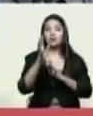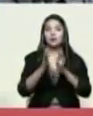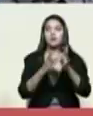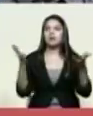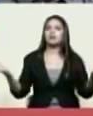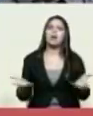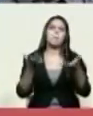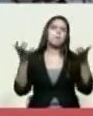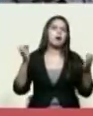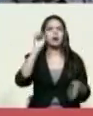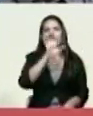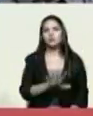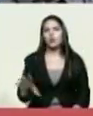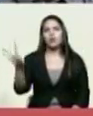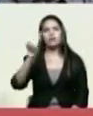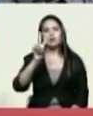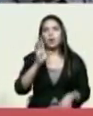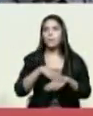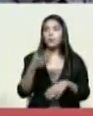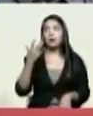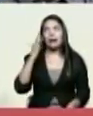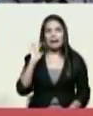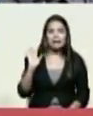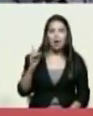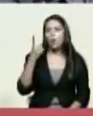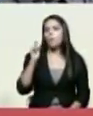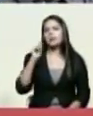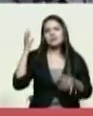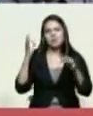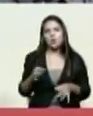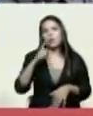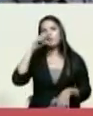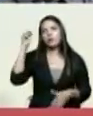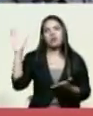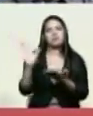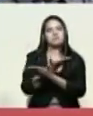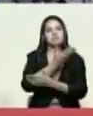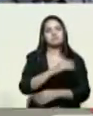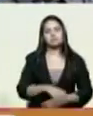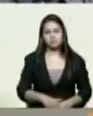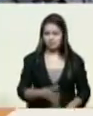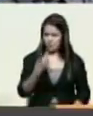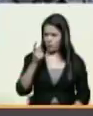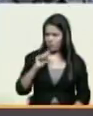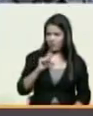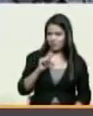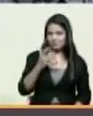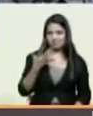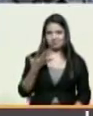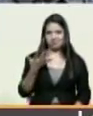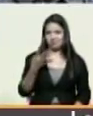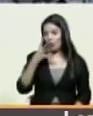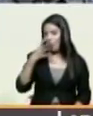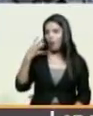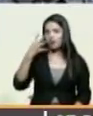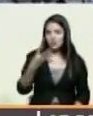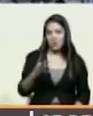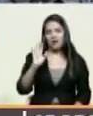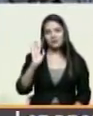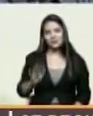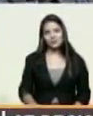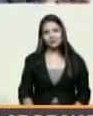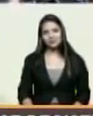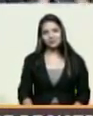quemaran a Venezuela. Porque pensaban, en un mes se va Nicolás. Un mes ya, lleva 4 años.